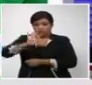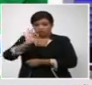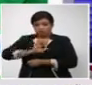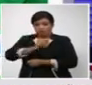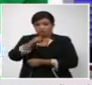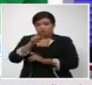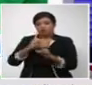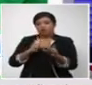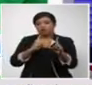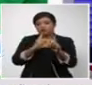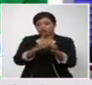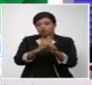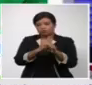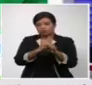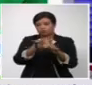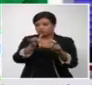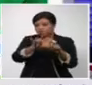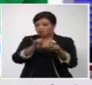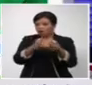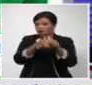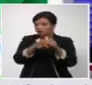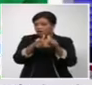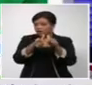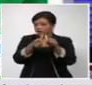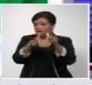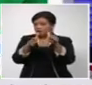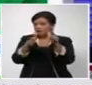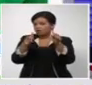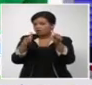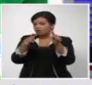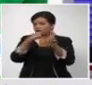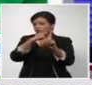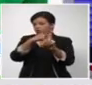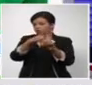95,5%, que se ha ido incrementando y que en el acumulado es